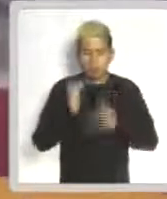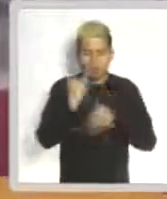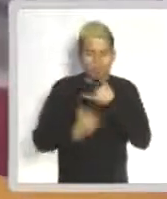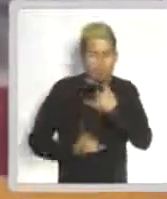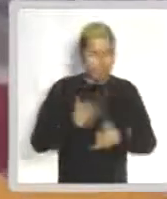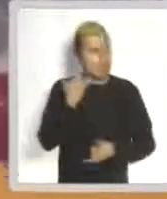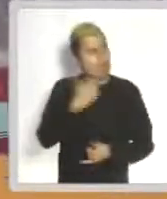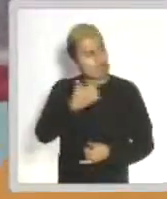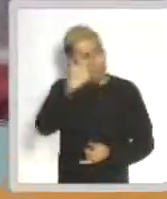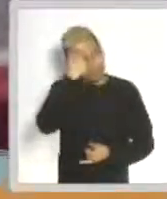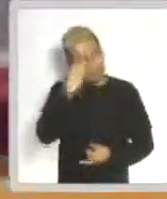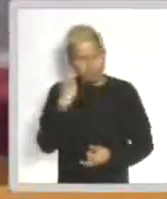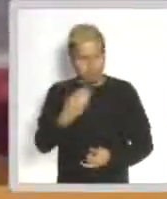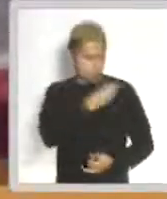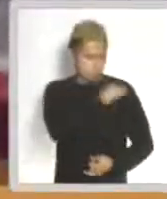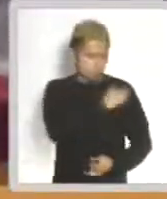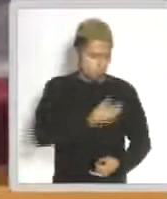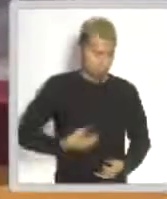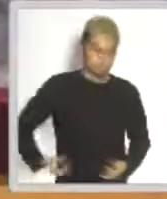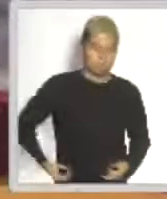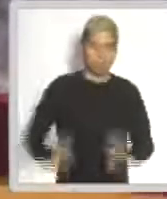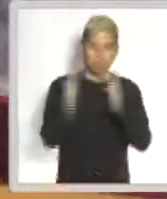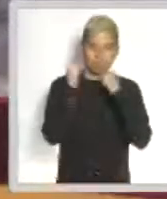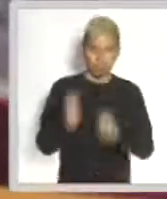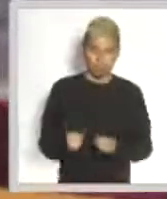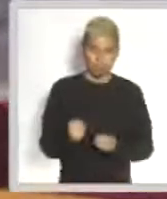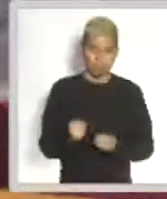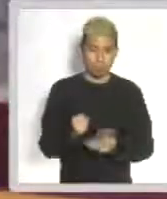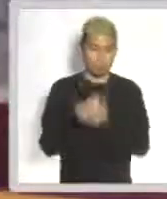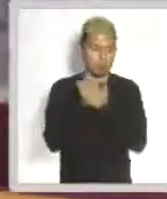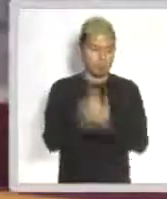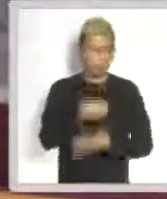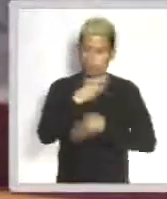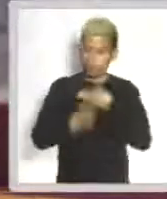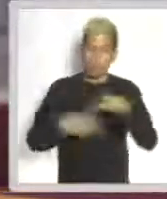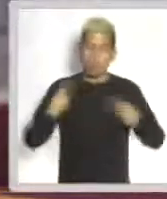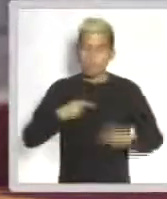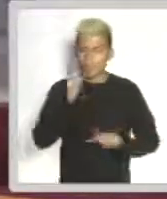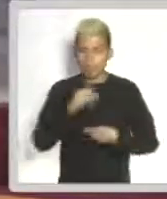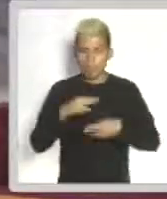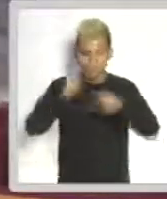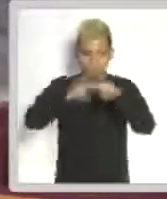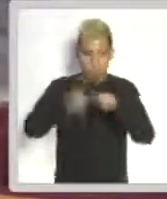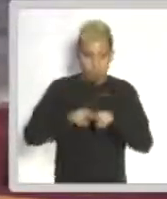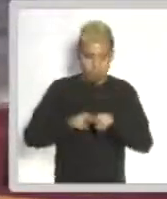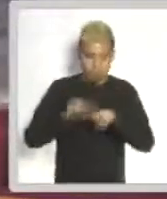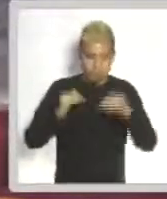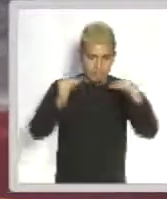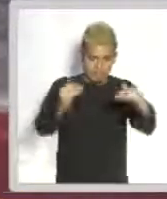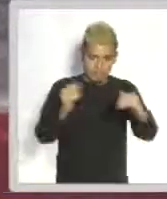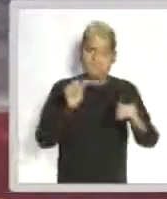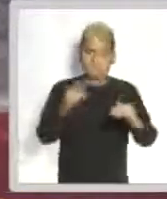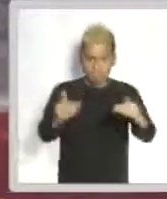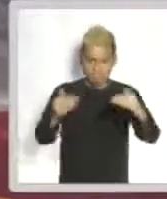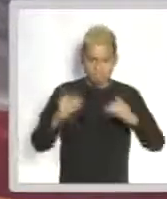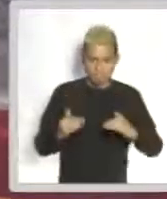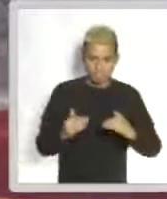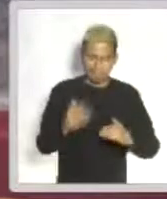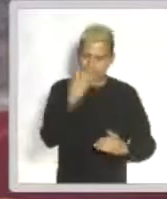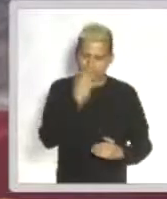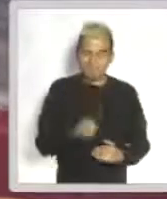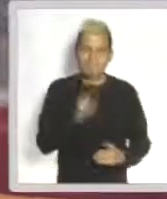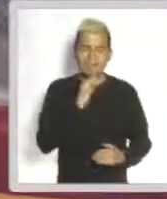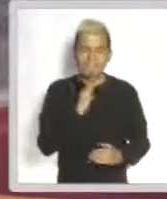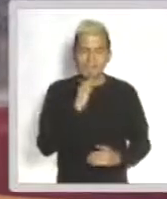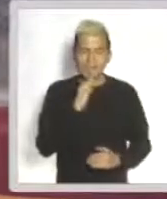recordemos que los cinturones de seguridad son para todos tanto los que van para atrás como adelante aquí desafortunadamente la madre dice que el